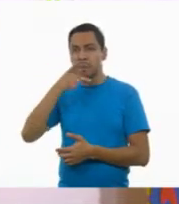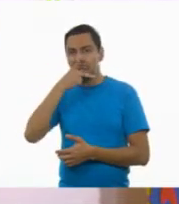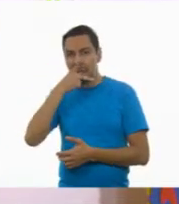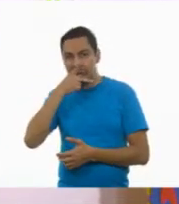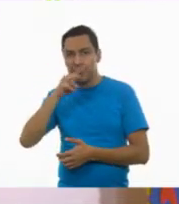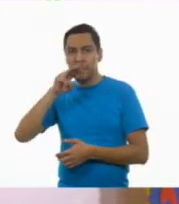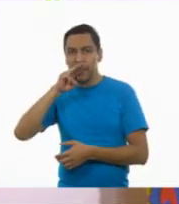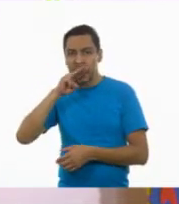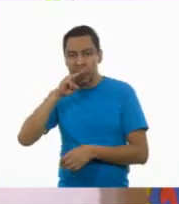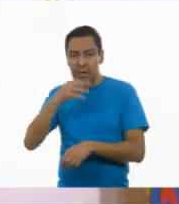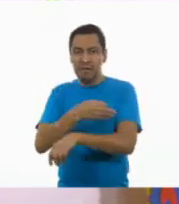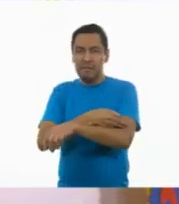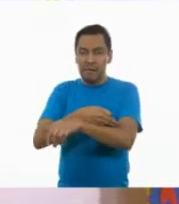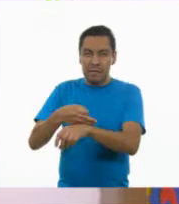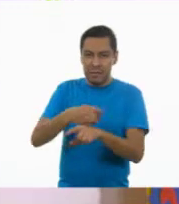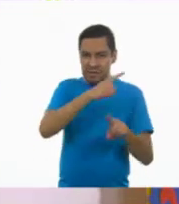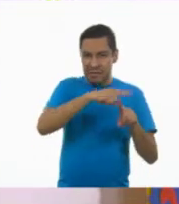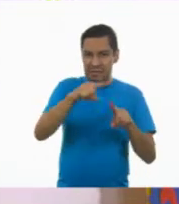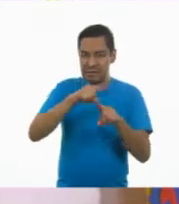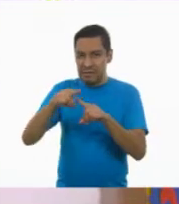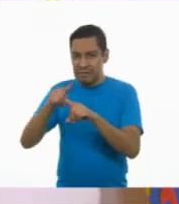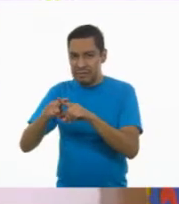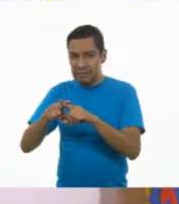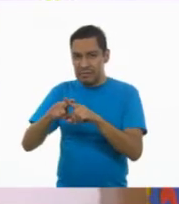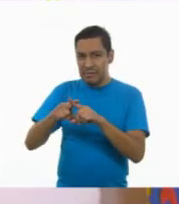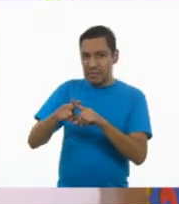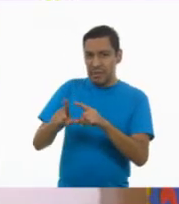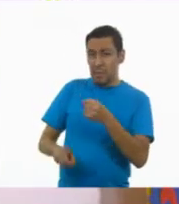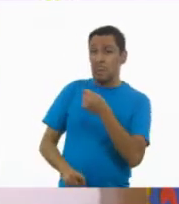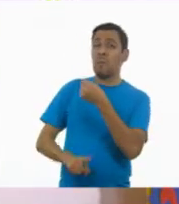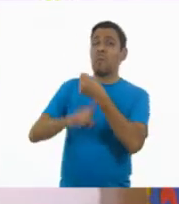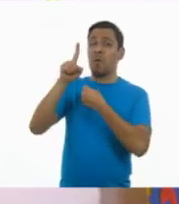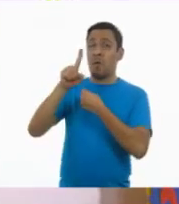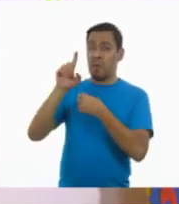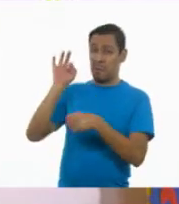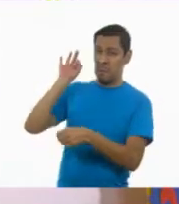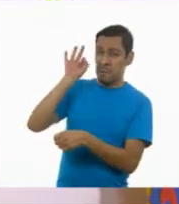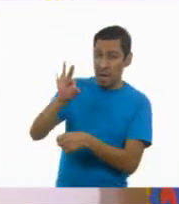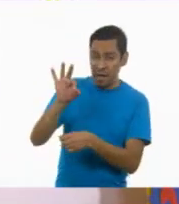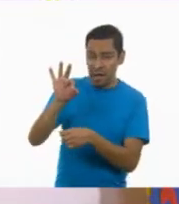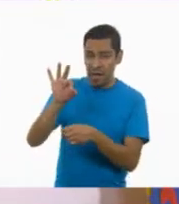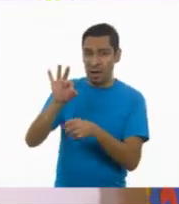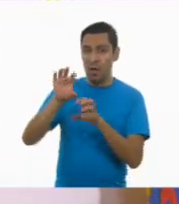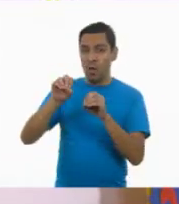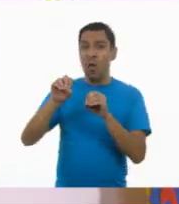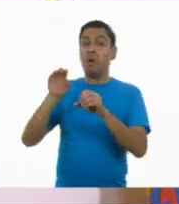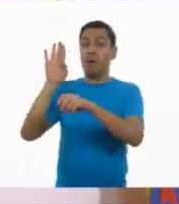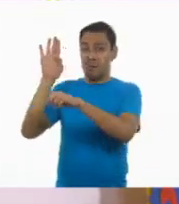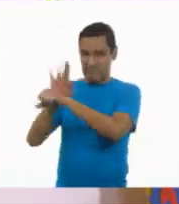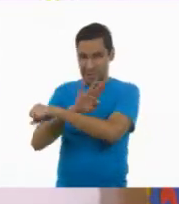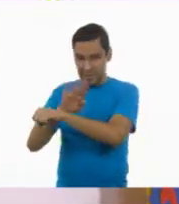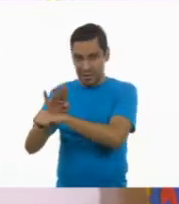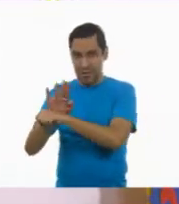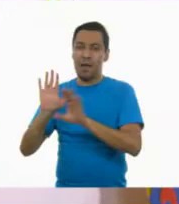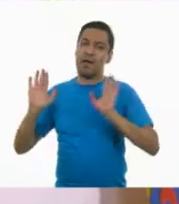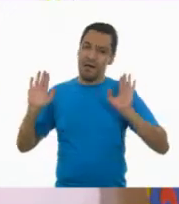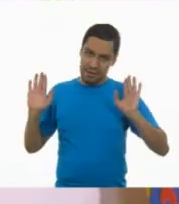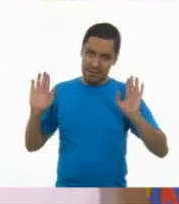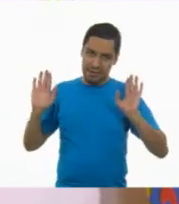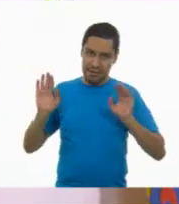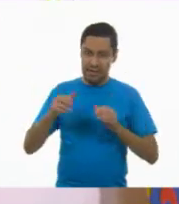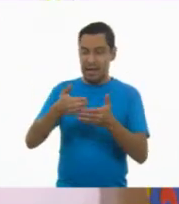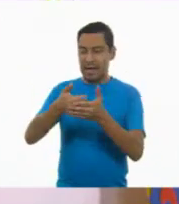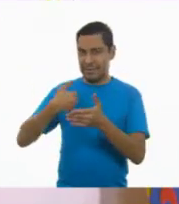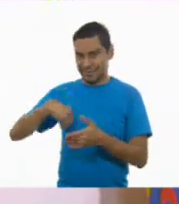no sus acciones a los demás, será más fácil beneficiarse y beneficiar a otras personas. Esto explica que